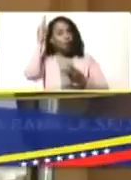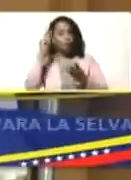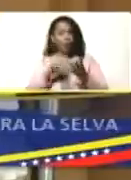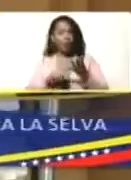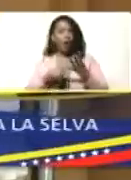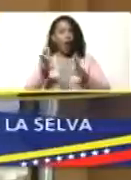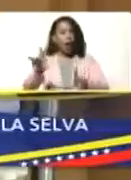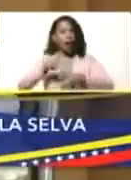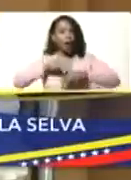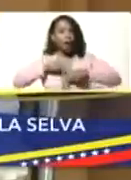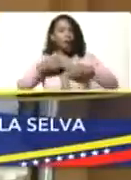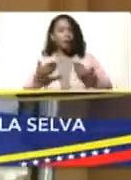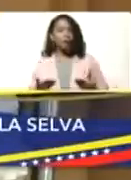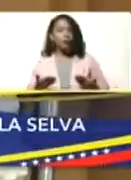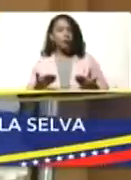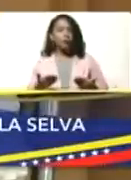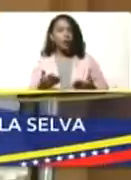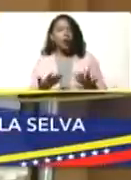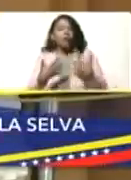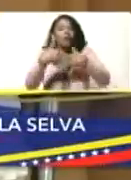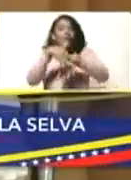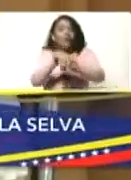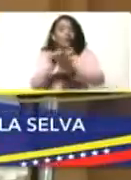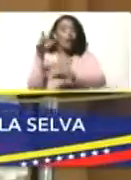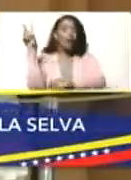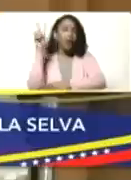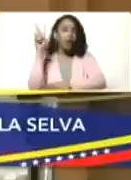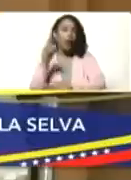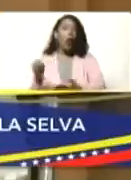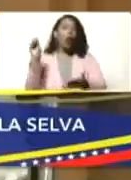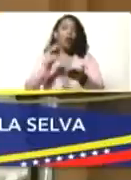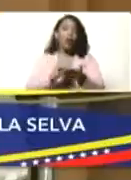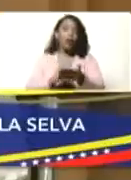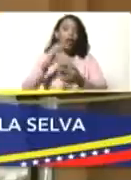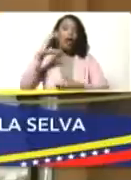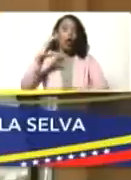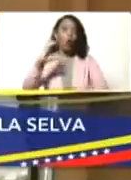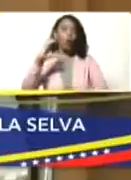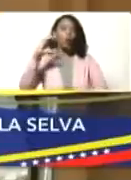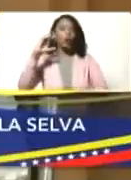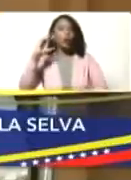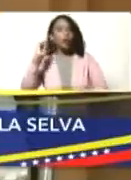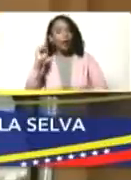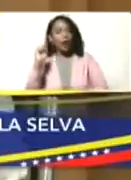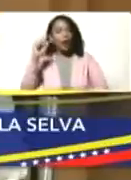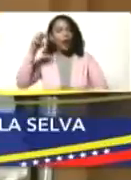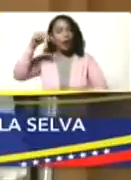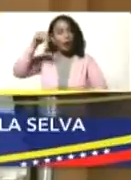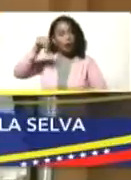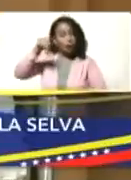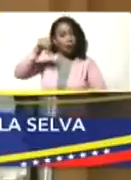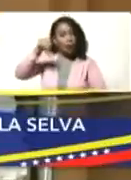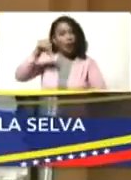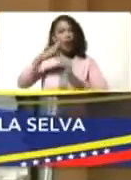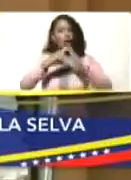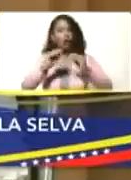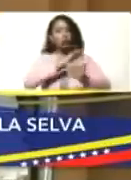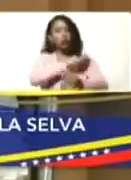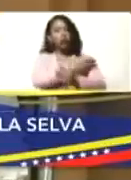acepten el reintegro de Venezuela en la comunidad andina como miembro con todos los